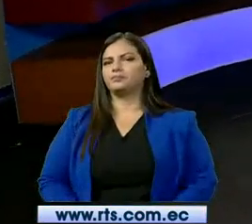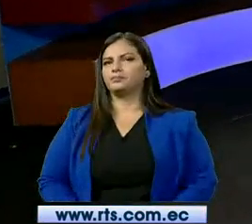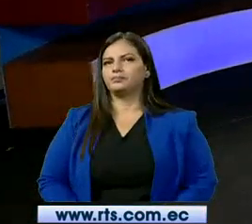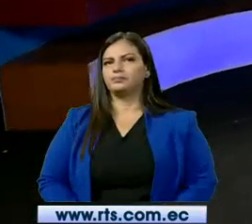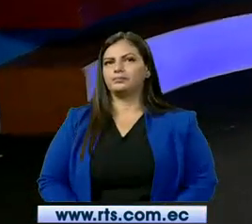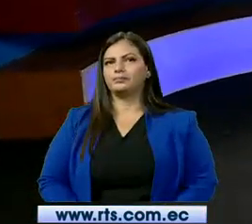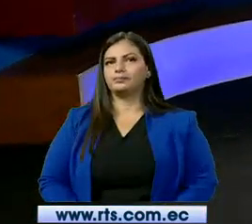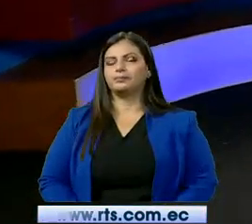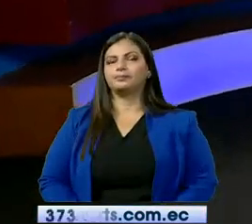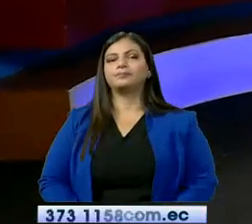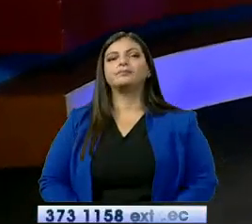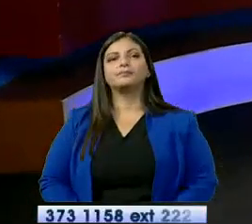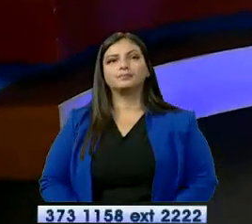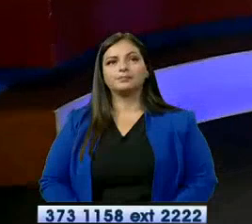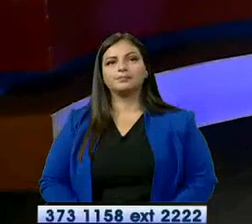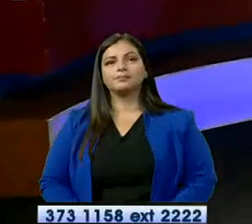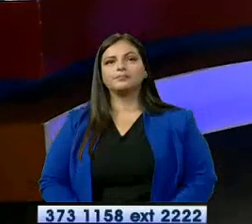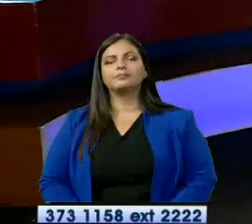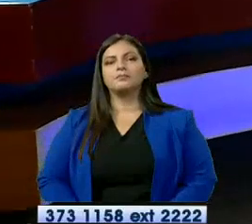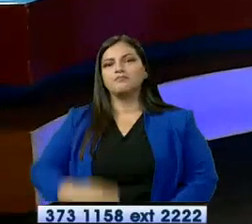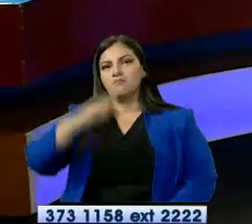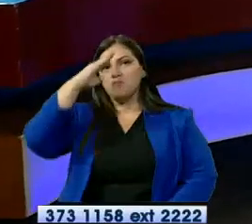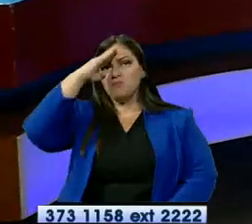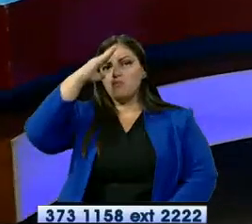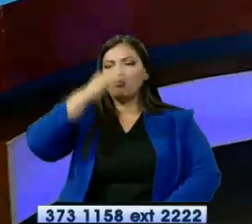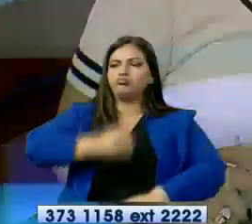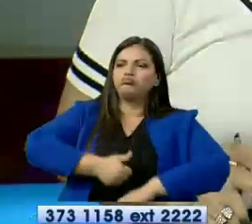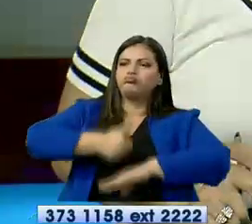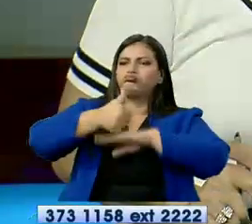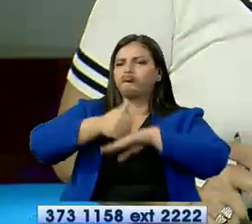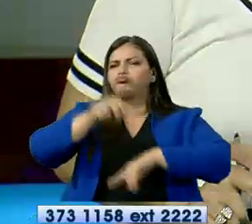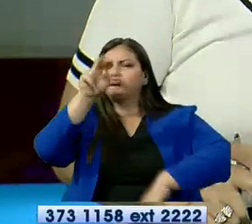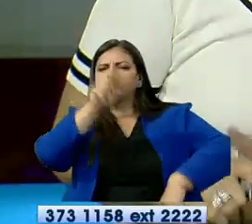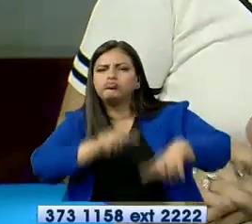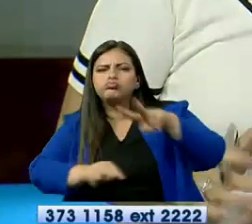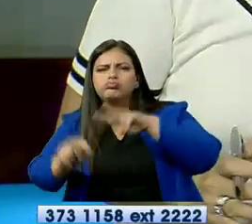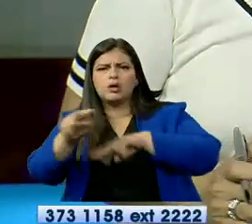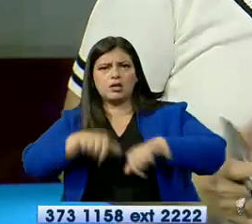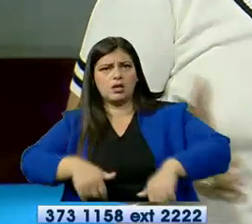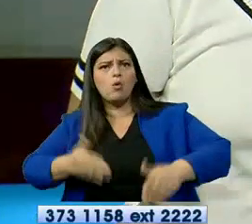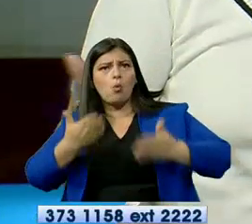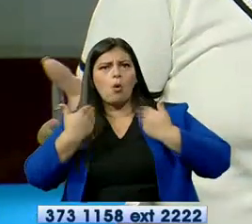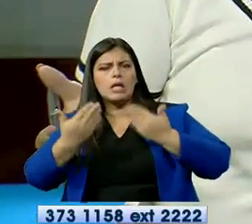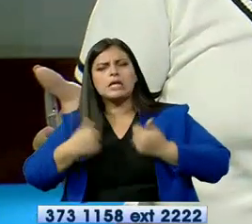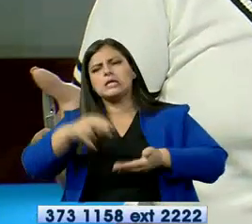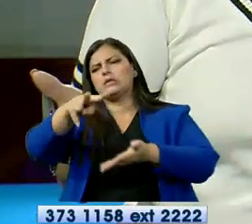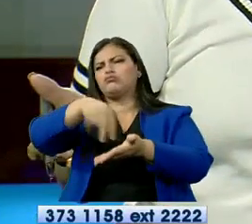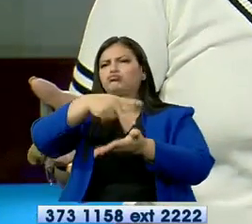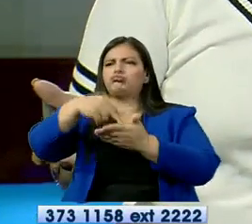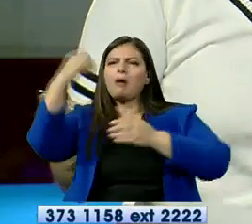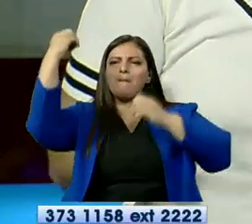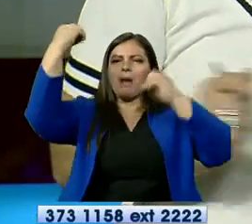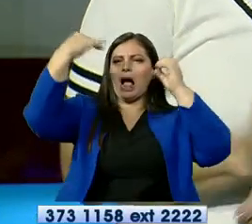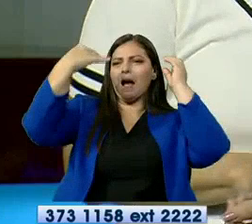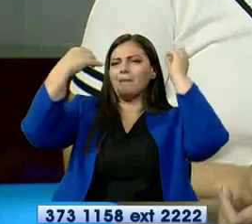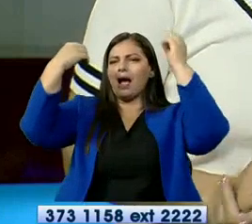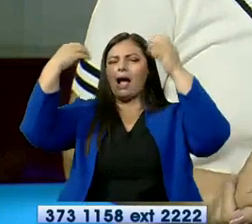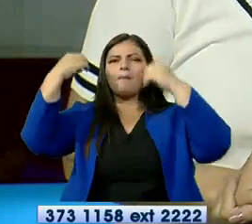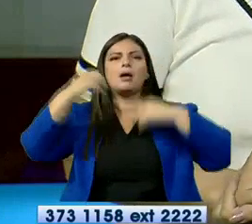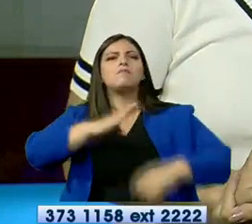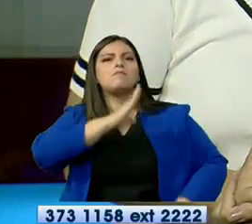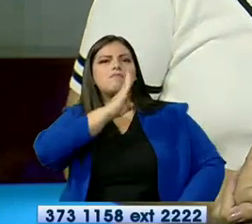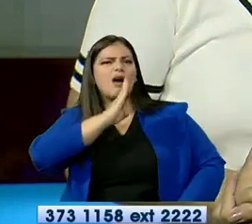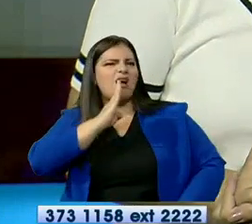Clausuran 4 locales durante operativos de control ejecutados en la zona Rosa, en pleno centro de Guayaquil. La acción,